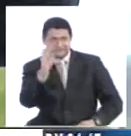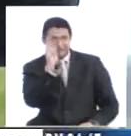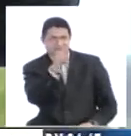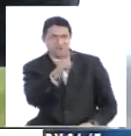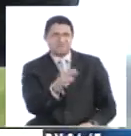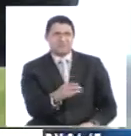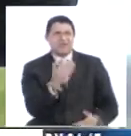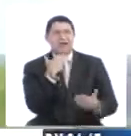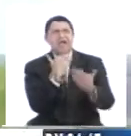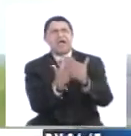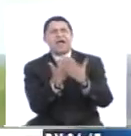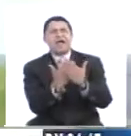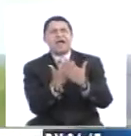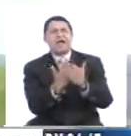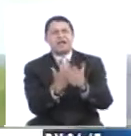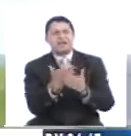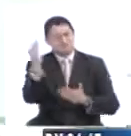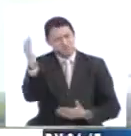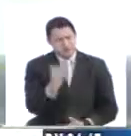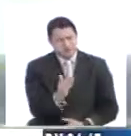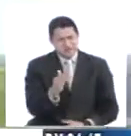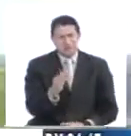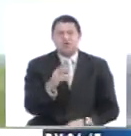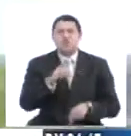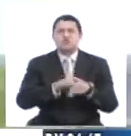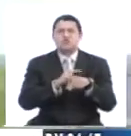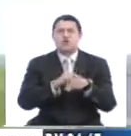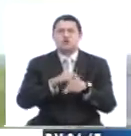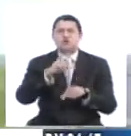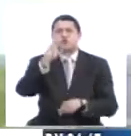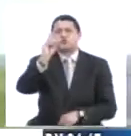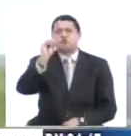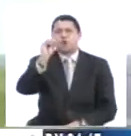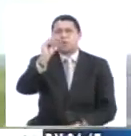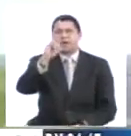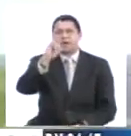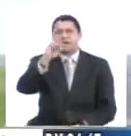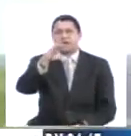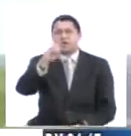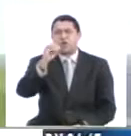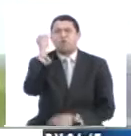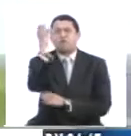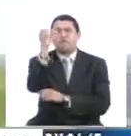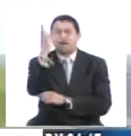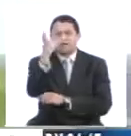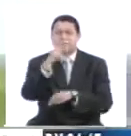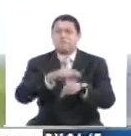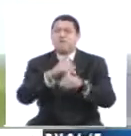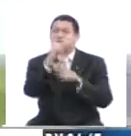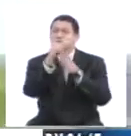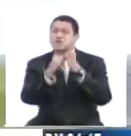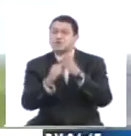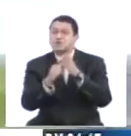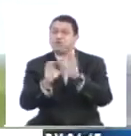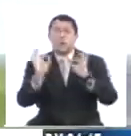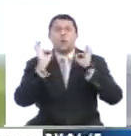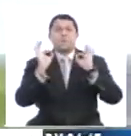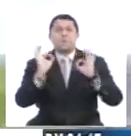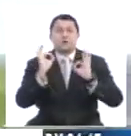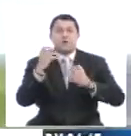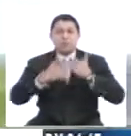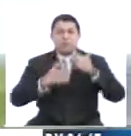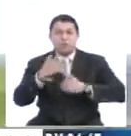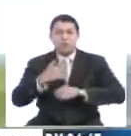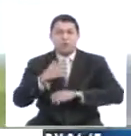muchísimas gracias por acompañarnos conversamos con el doctor dominico petrarca conferencista médico cirujano especialista en